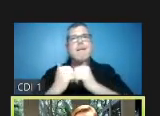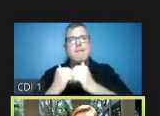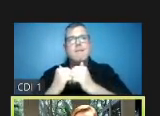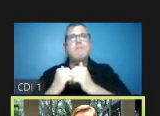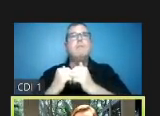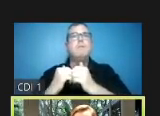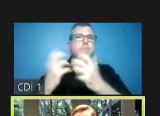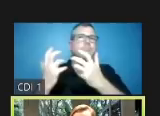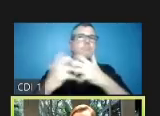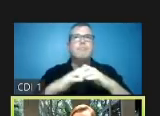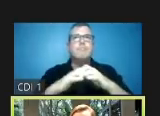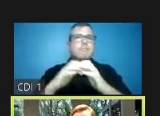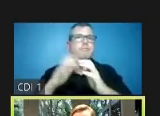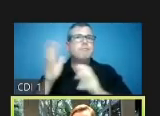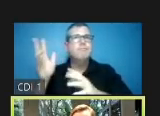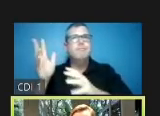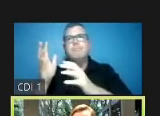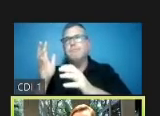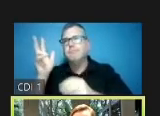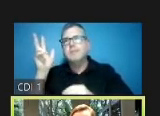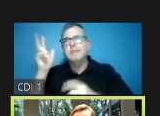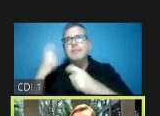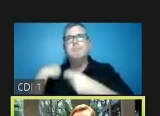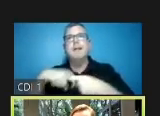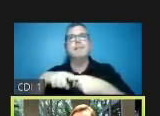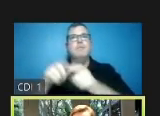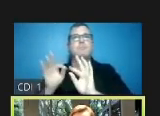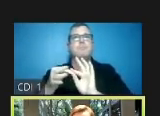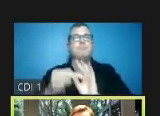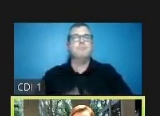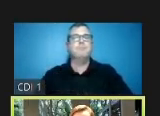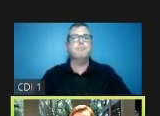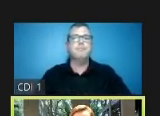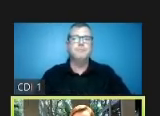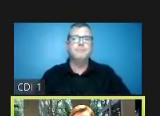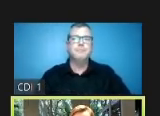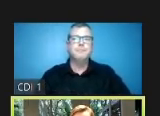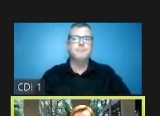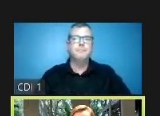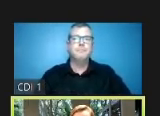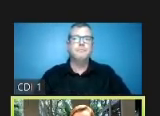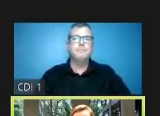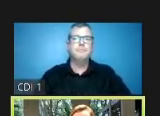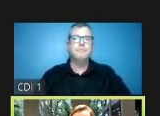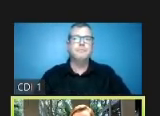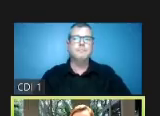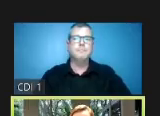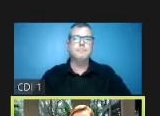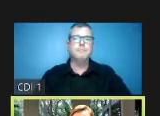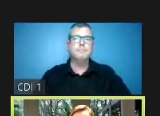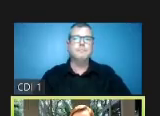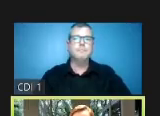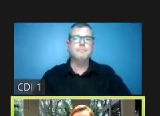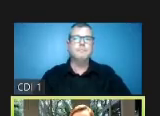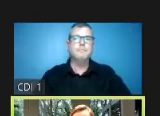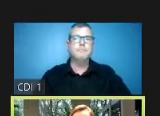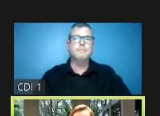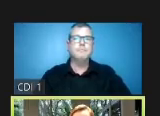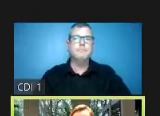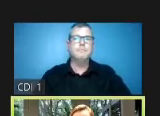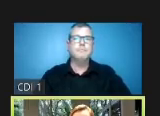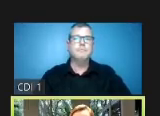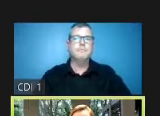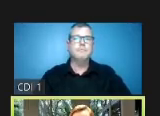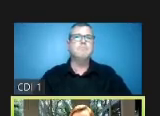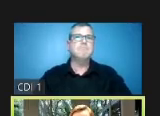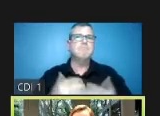escuchar esta conversación en español, lo que necesitan hacer, si están utilizando su computadora, oprima